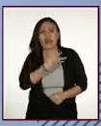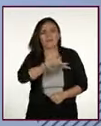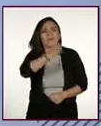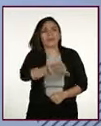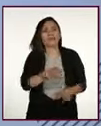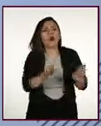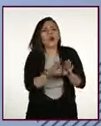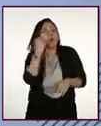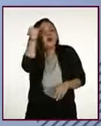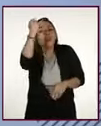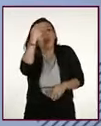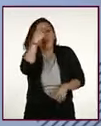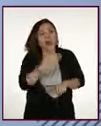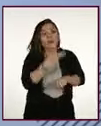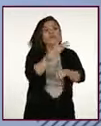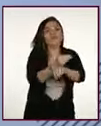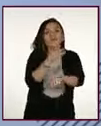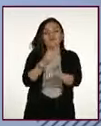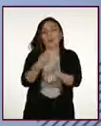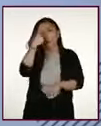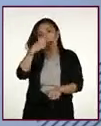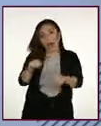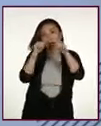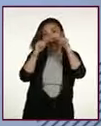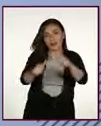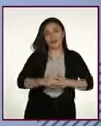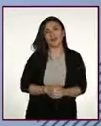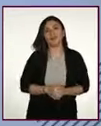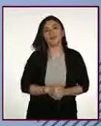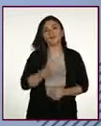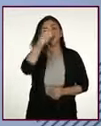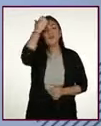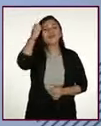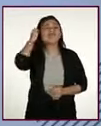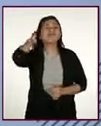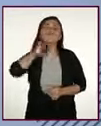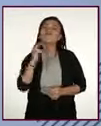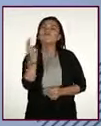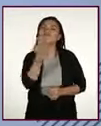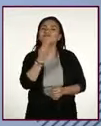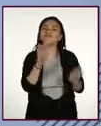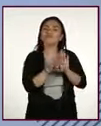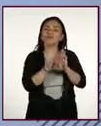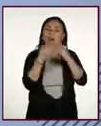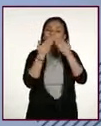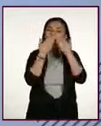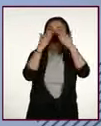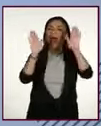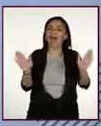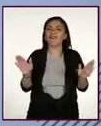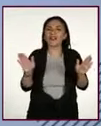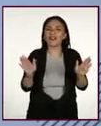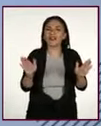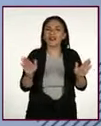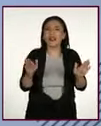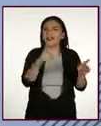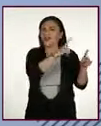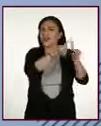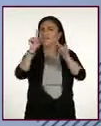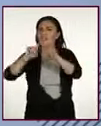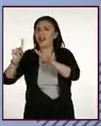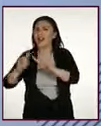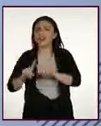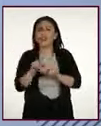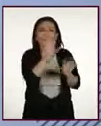Lo que tenemos que hacer, de atención, lo que tenemos que hacer es abrir el abanico